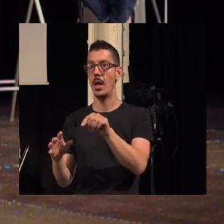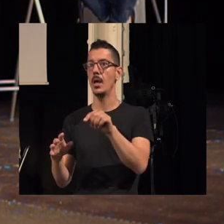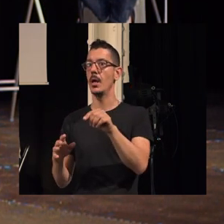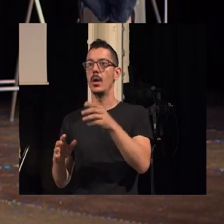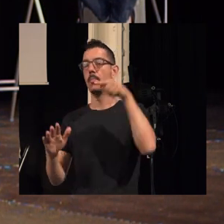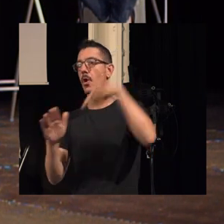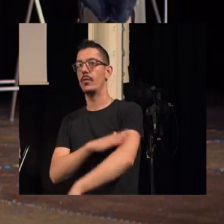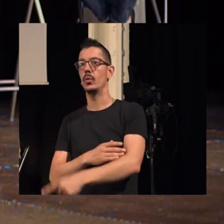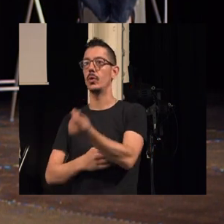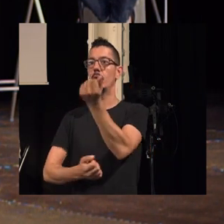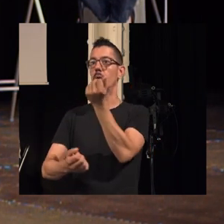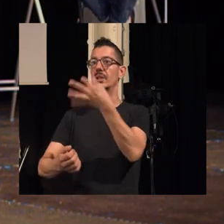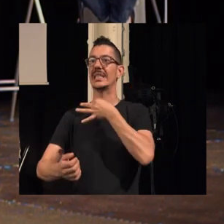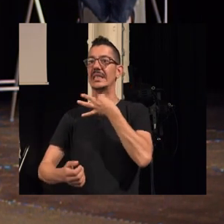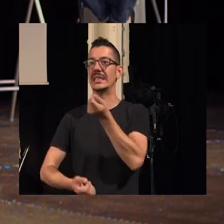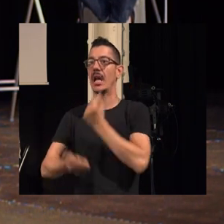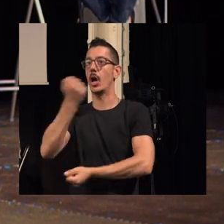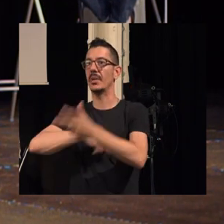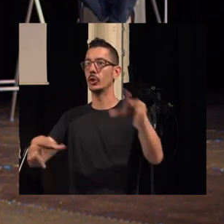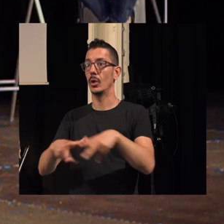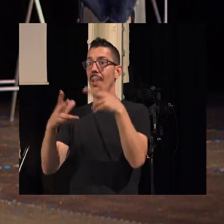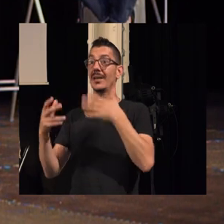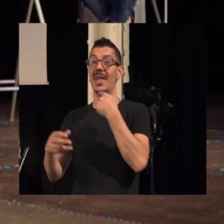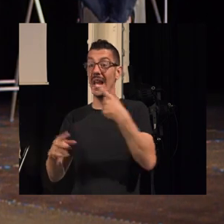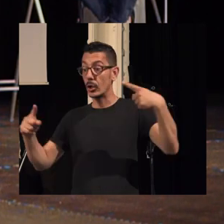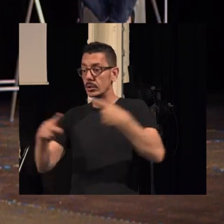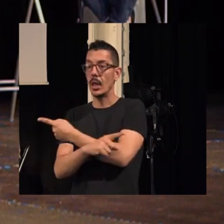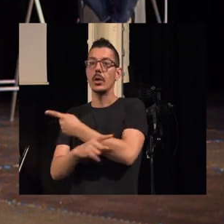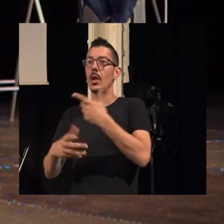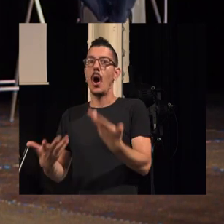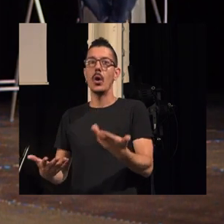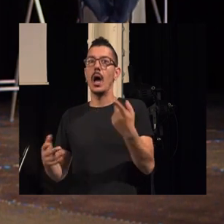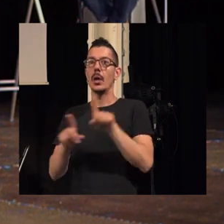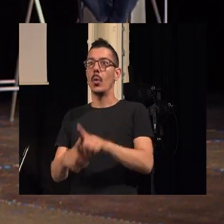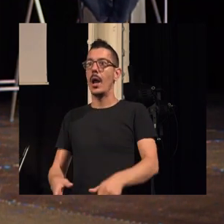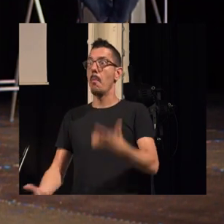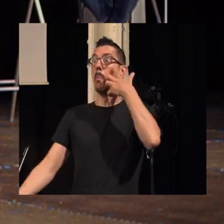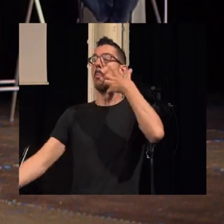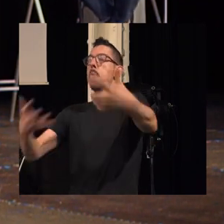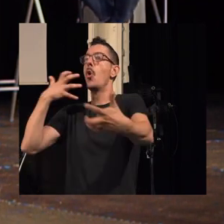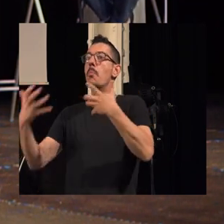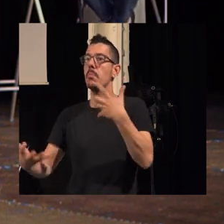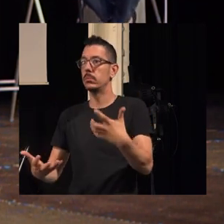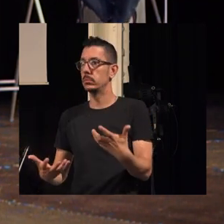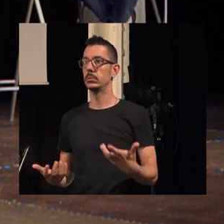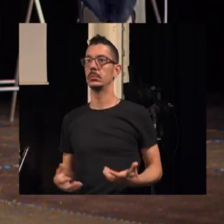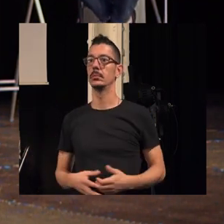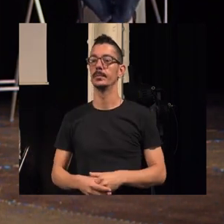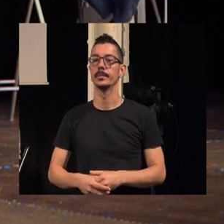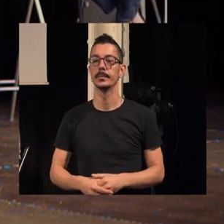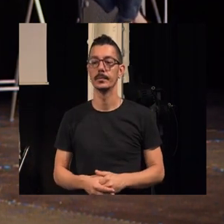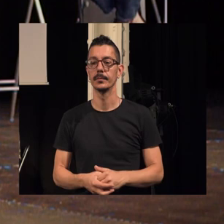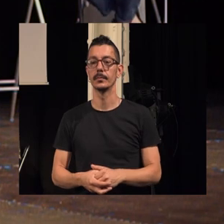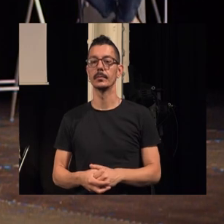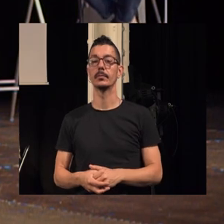Entonces la contradicción está más viva que nunca, ¿no? Ya estaré terminando. ¿Quién